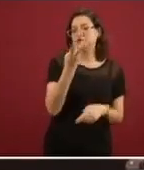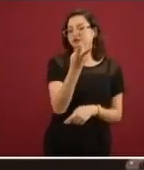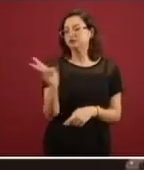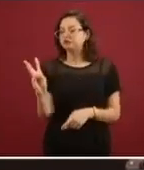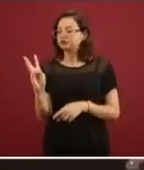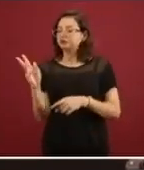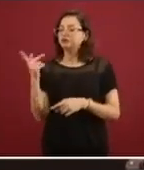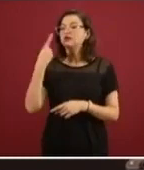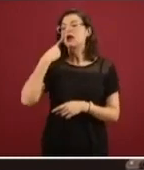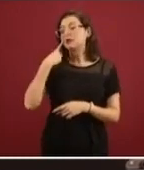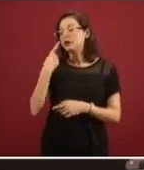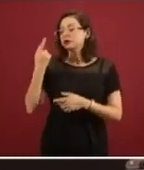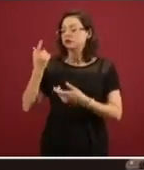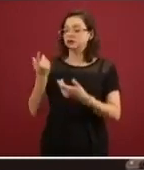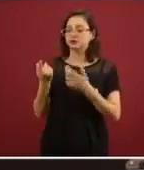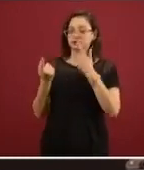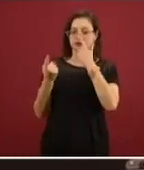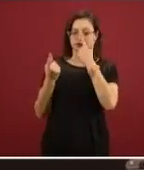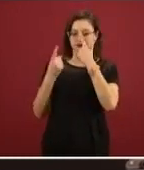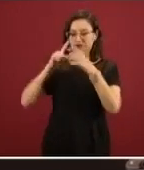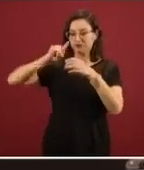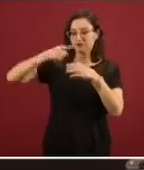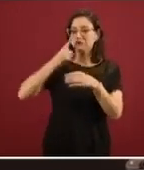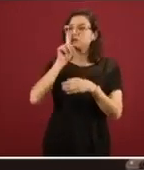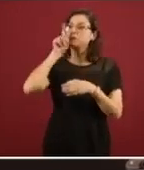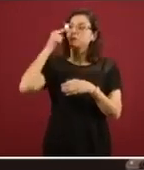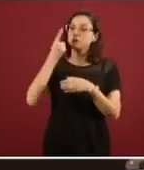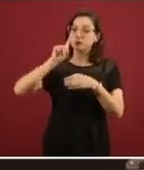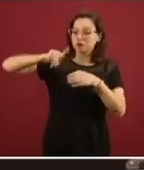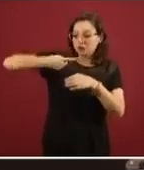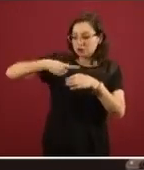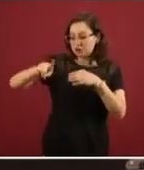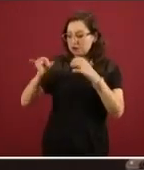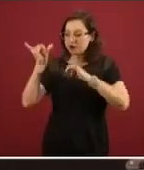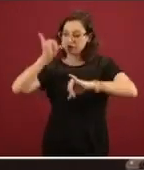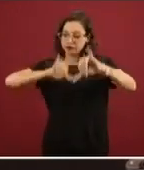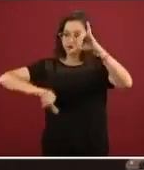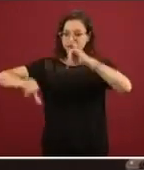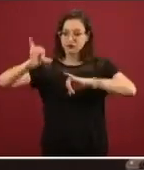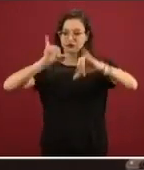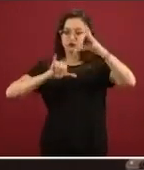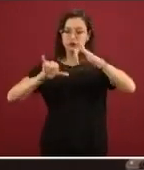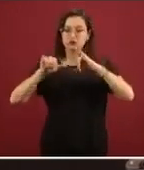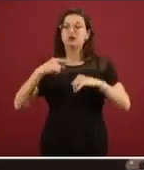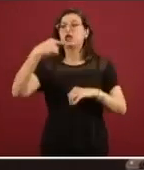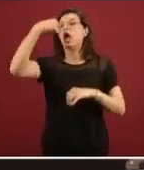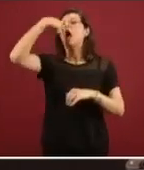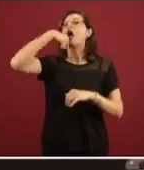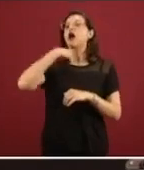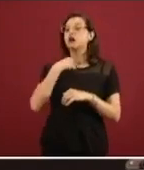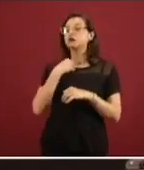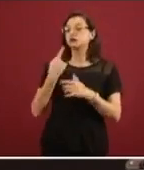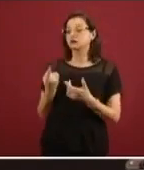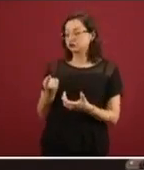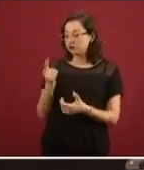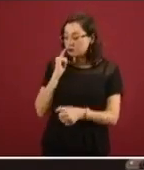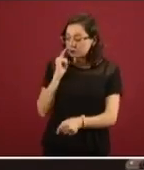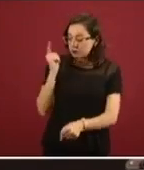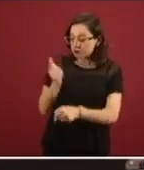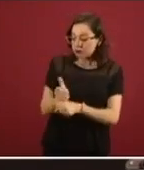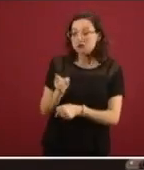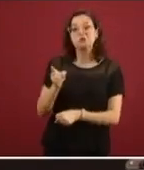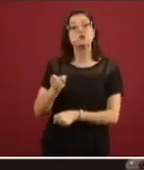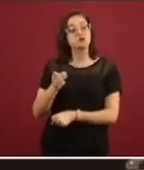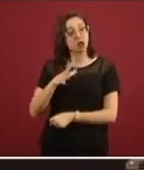prueba de laboratorio, tomando una muestra de las secreciones respiratorias de la nariz y la faringe, donde se identifique